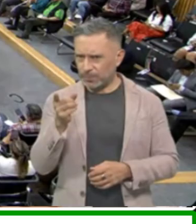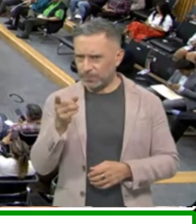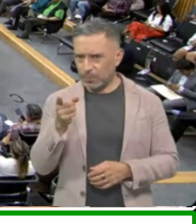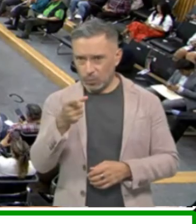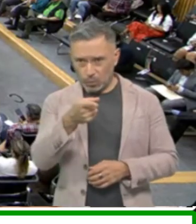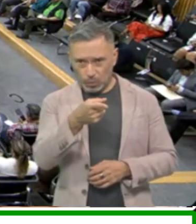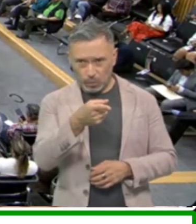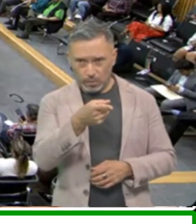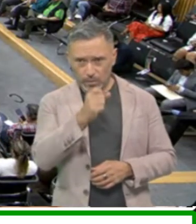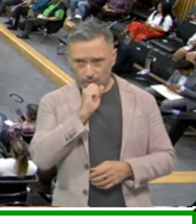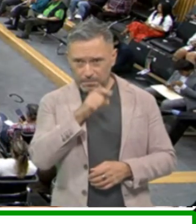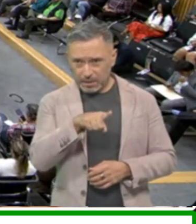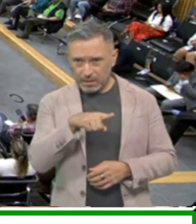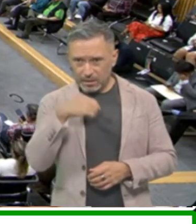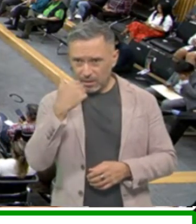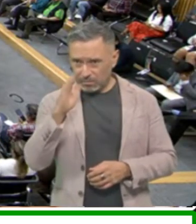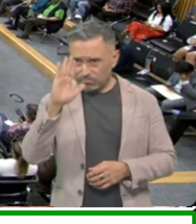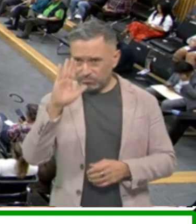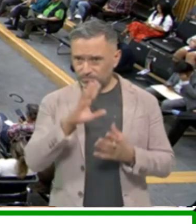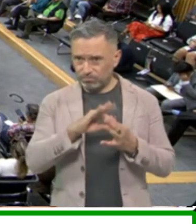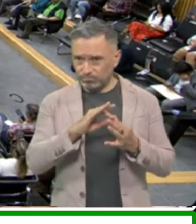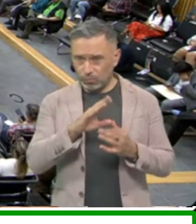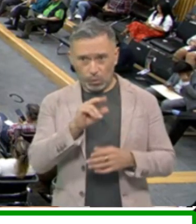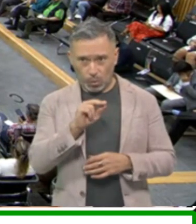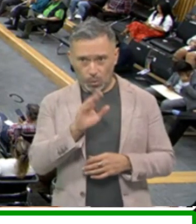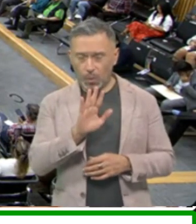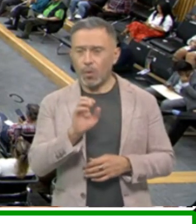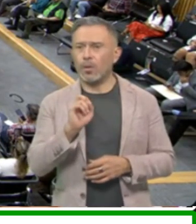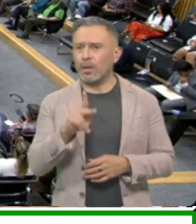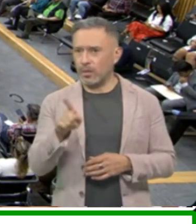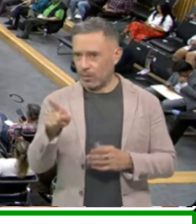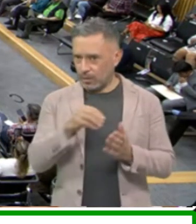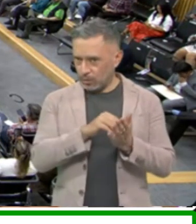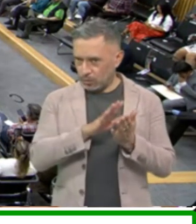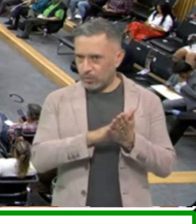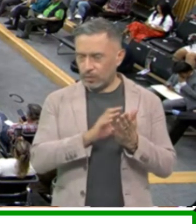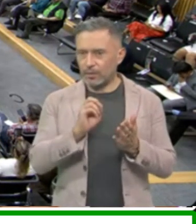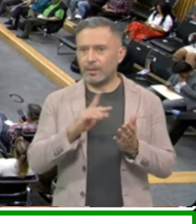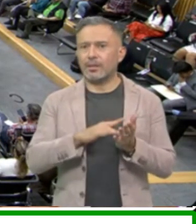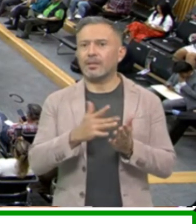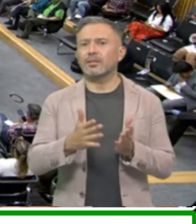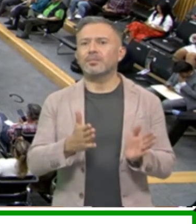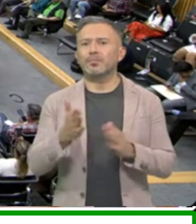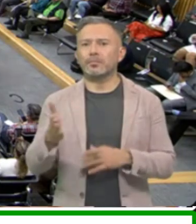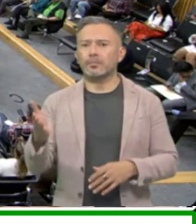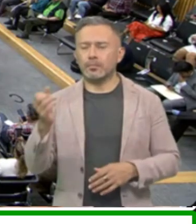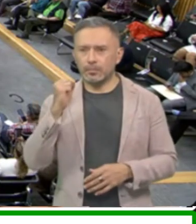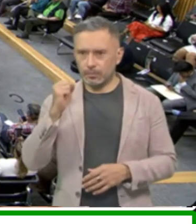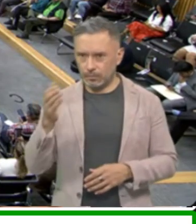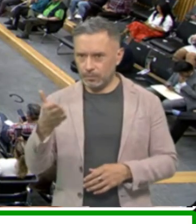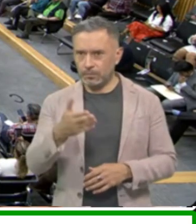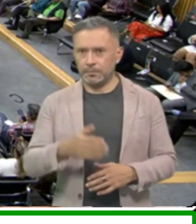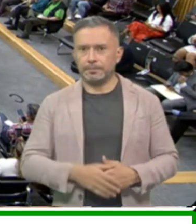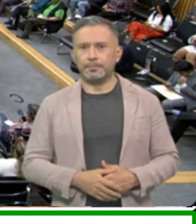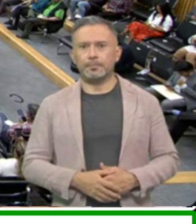también deseaba hacer una moción? ¿No? Ok, se anota. Gracias. Adelante, senador.